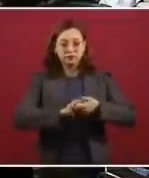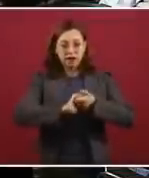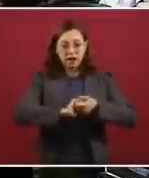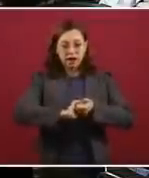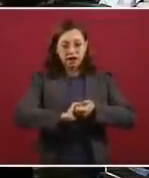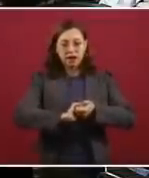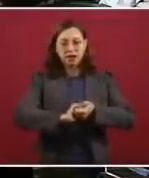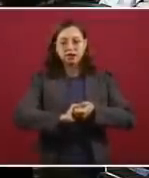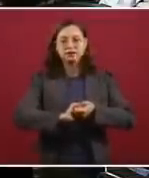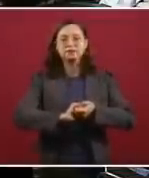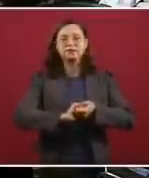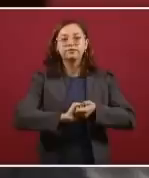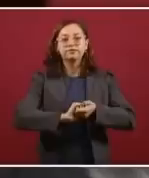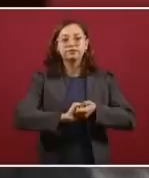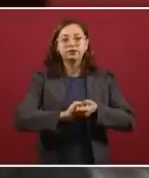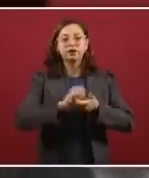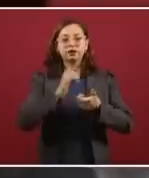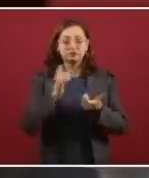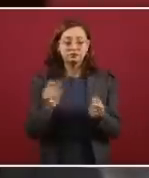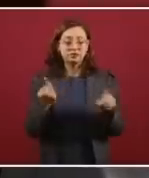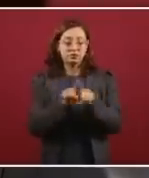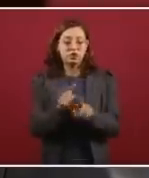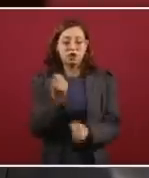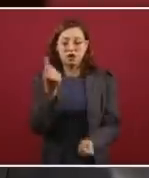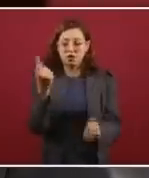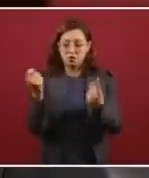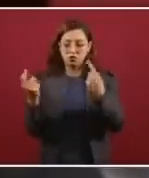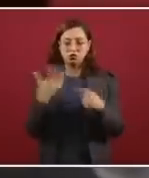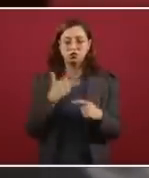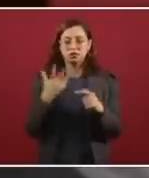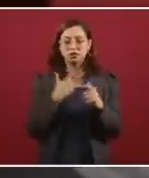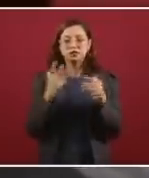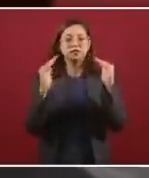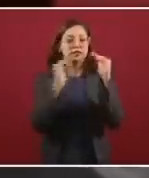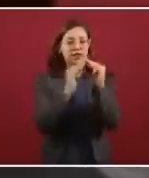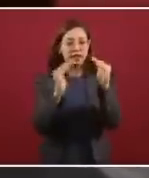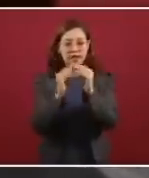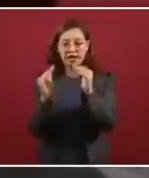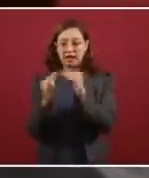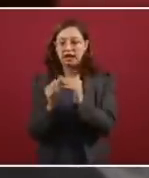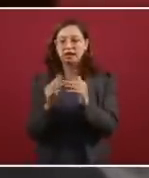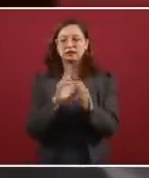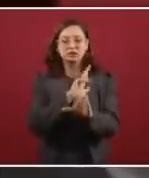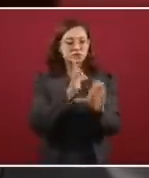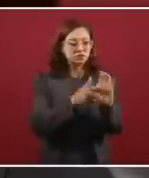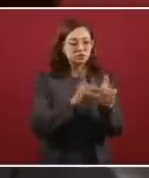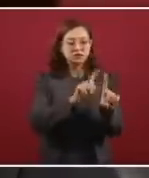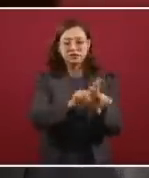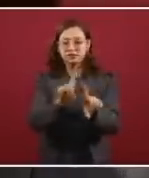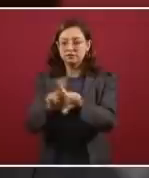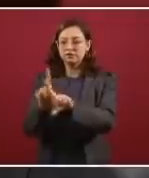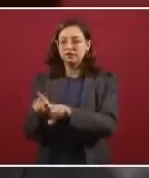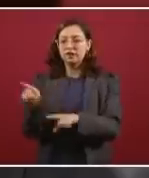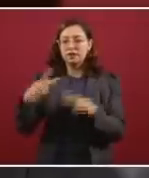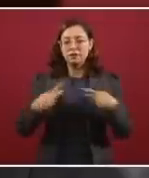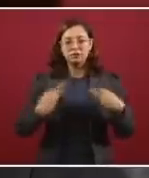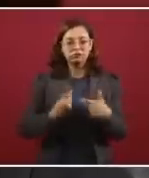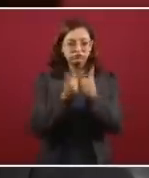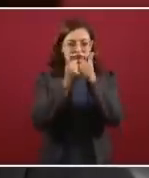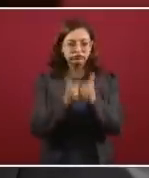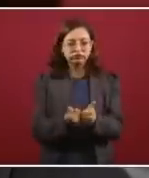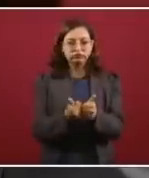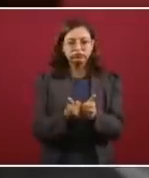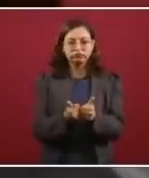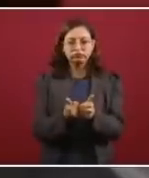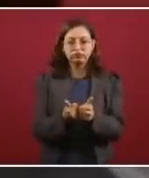de quienes tienen hasta casas, diferentes tipos de instalaciones para que las personas ahí estén,